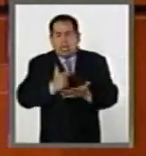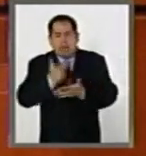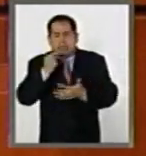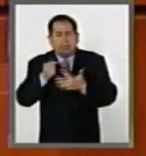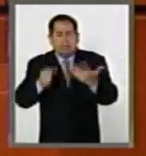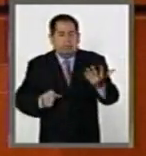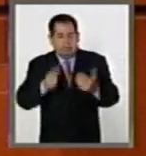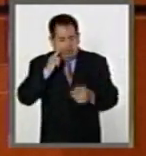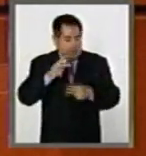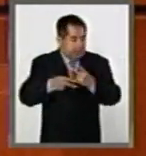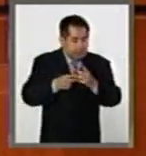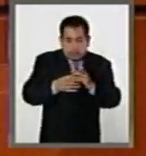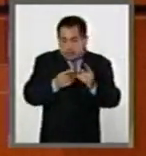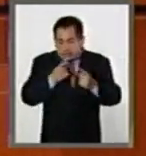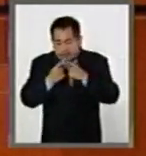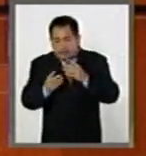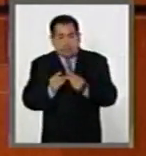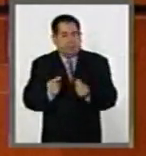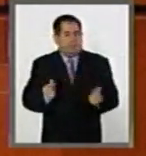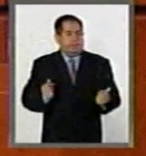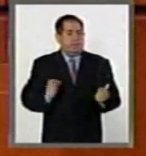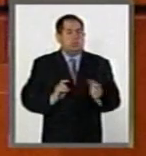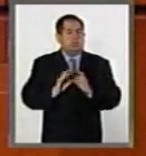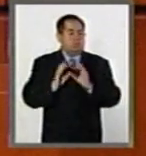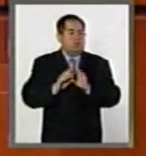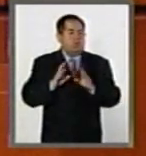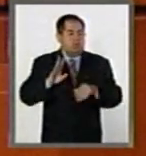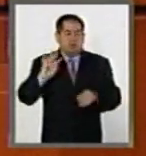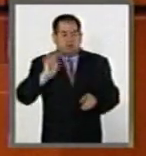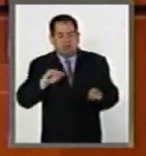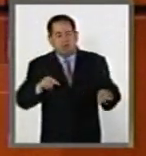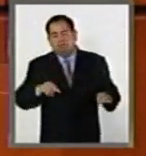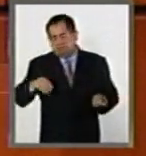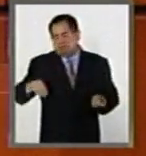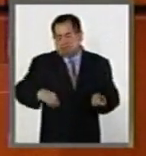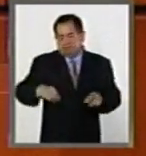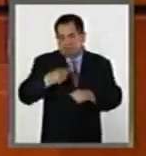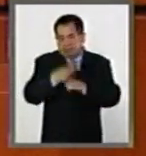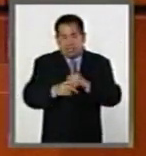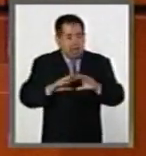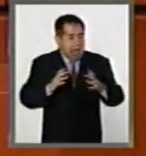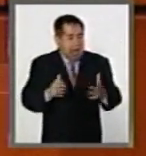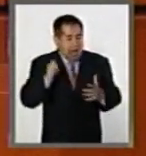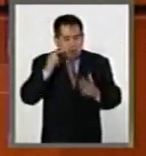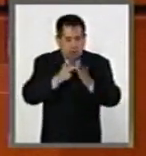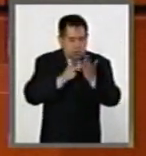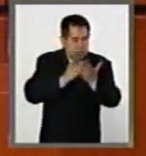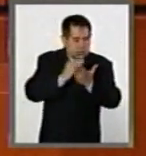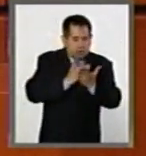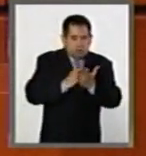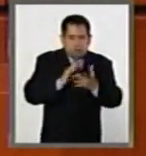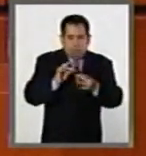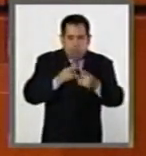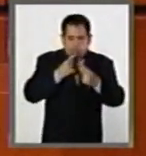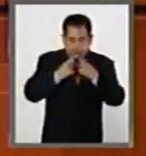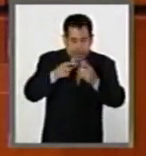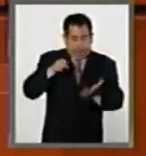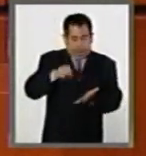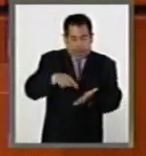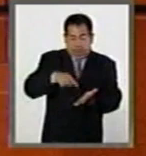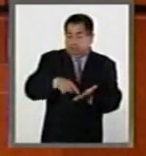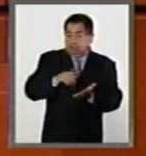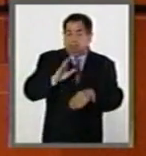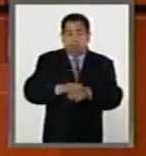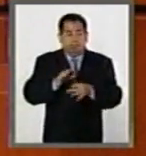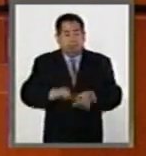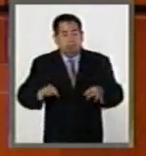para resolver las controversias que surjan con motivo de la ejecución de las medidas y además determina